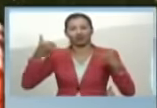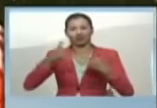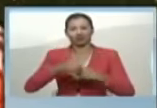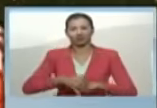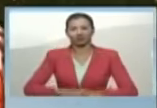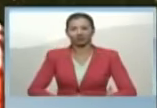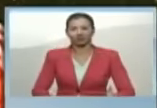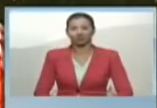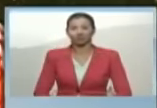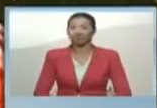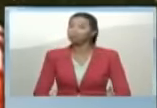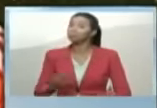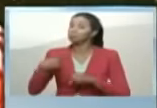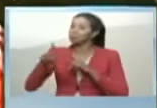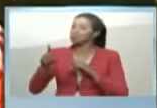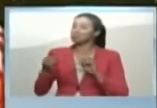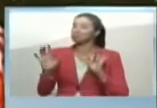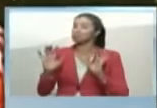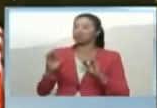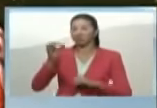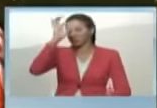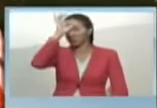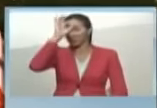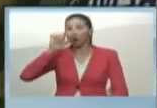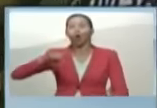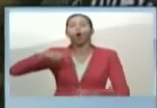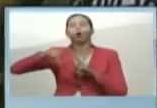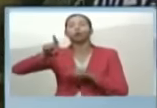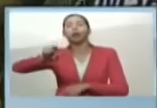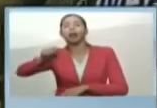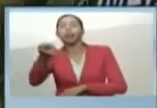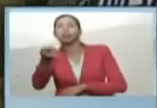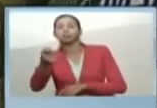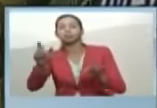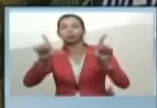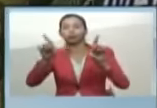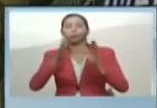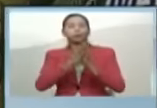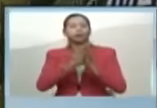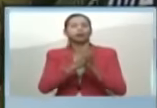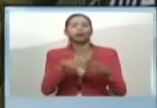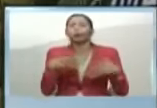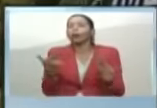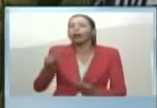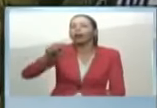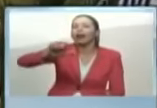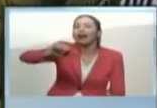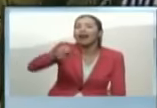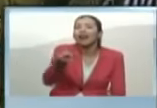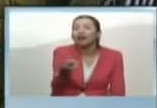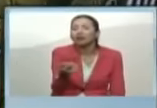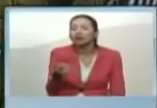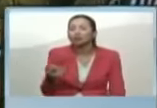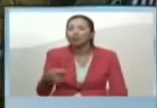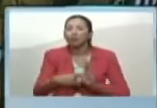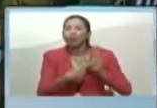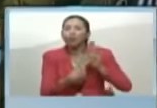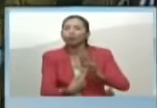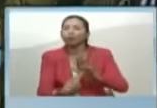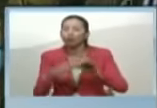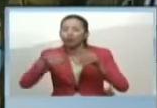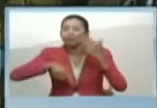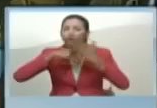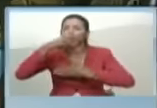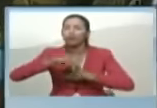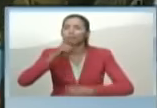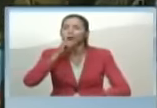Mira, nos están viendo por otro canal. Yo no sabía que nos transmitía a otros canales. Por favor, páseme la lista de los canales de televisión y de radio que nos